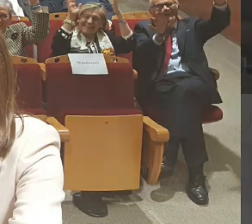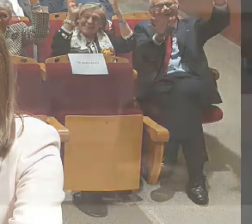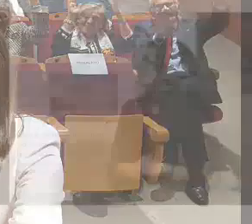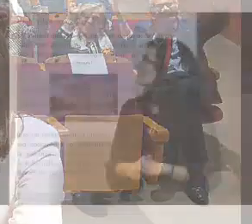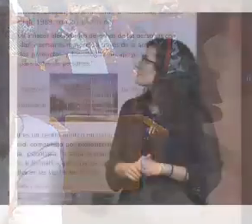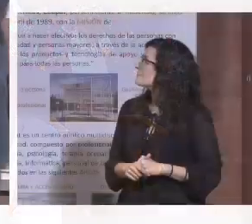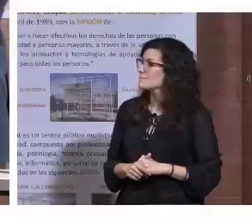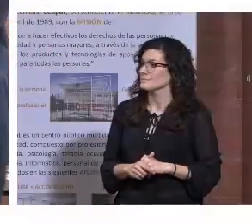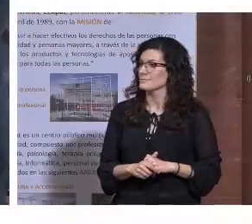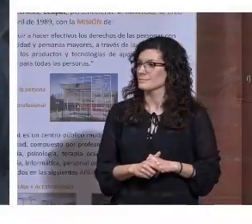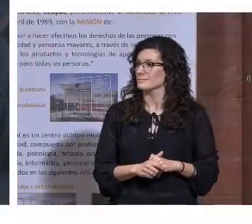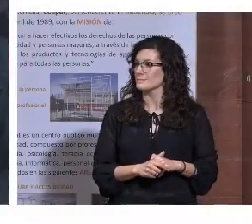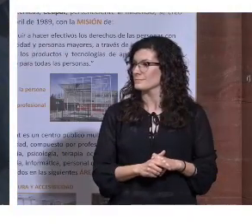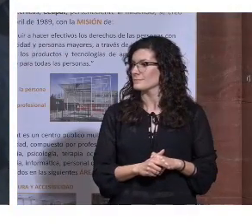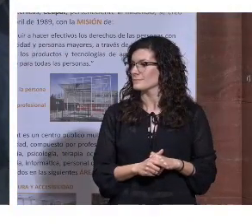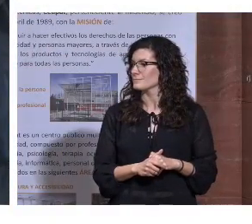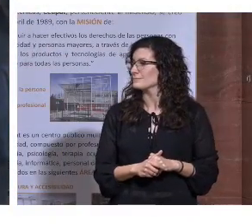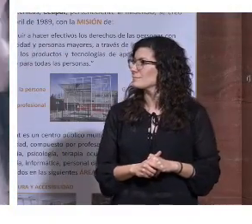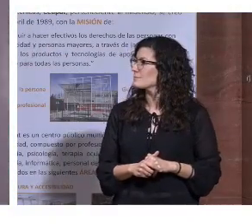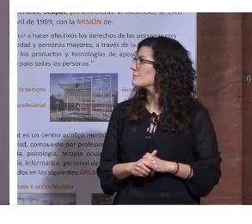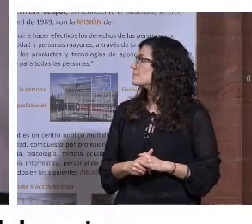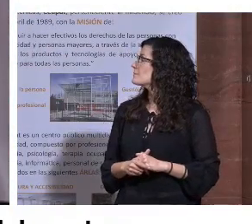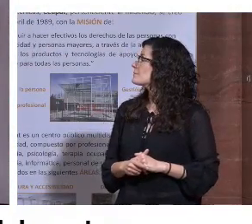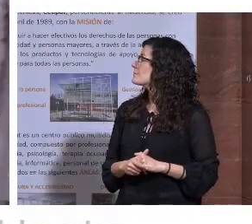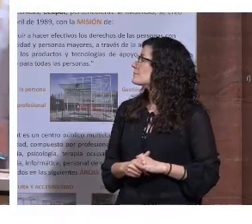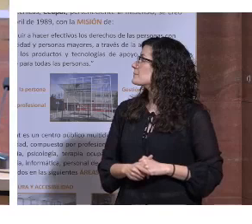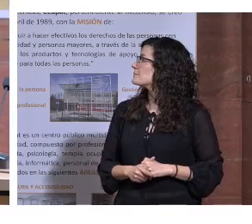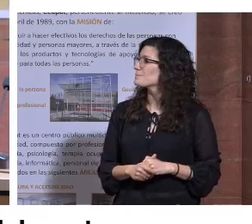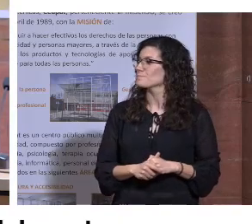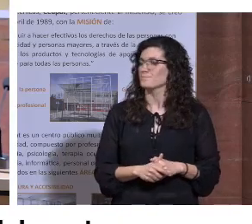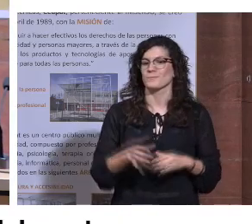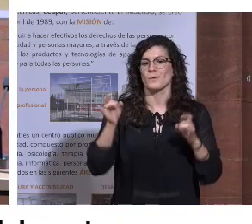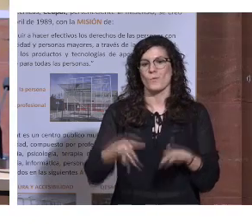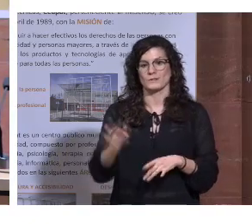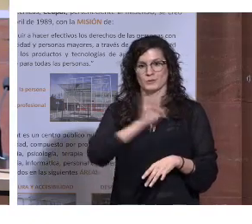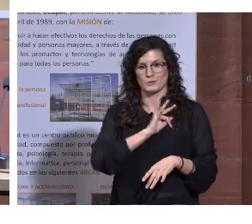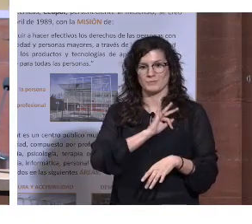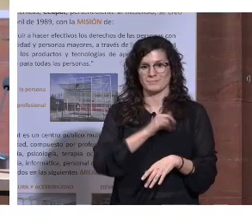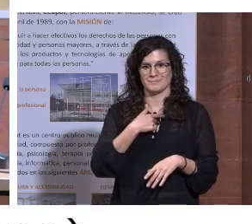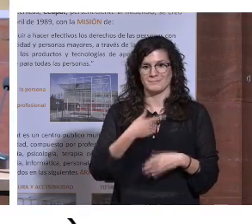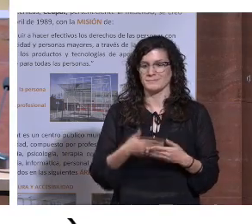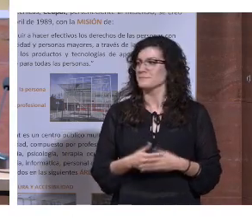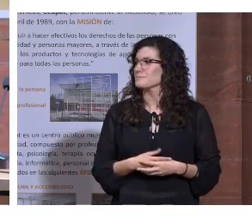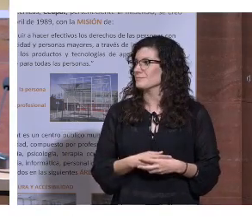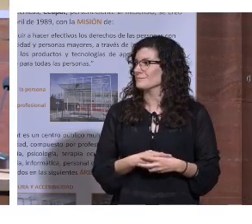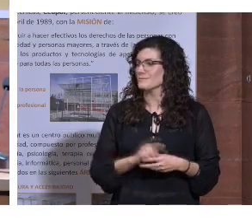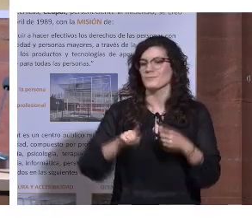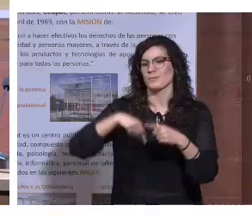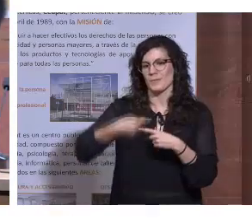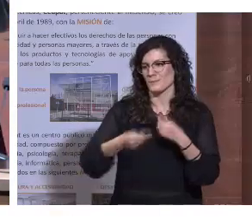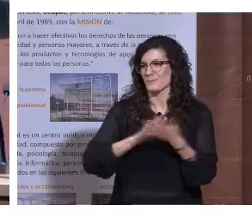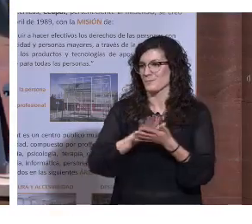Gracias. Muchas gracias, de verdad. Hasta luego. Gracias. Esto te lo quedas tú de recuerdo, mira. Esto lo pongo en la galería de trofeos. Claro. Luego cuando terminamos, te dedico una